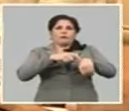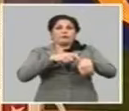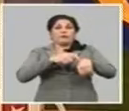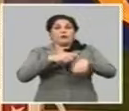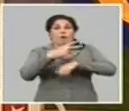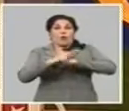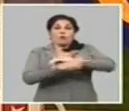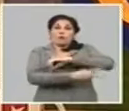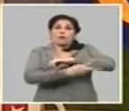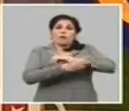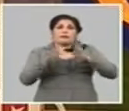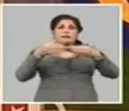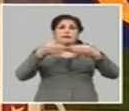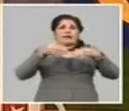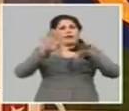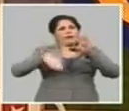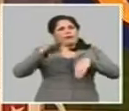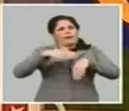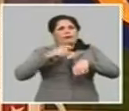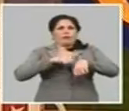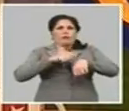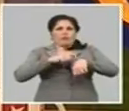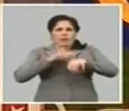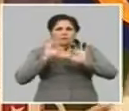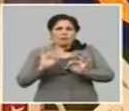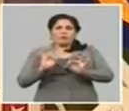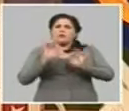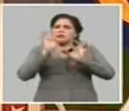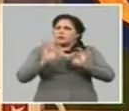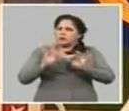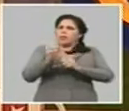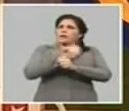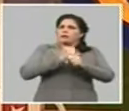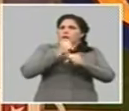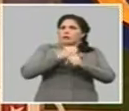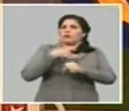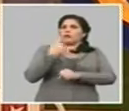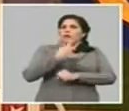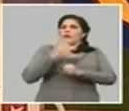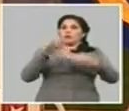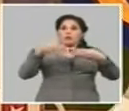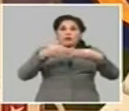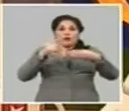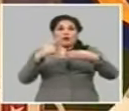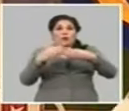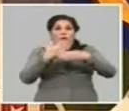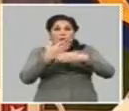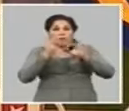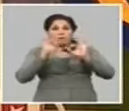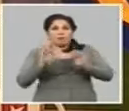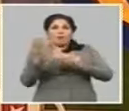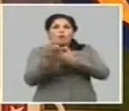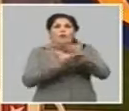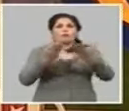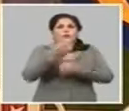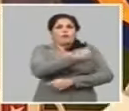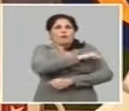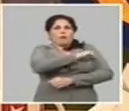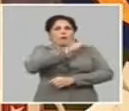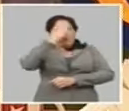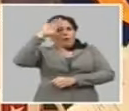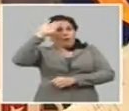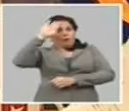países cierran a diferentes torres y entonces siempre se van utilizando nosotros hacemos el cierre del día y hay que siempre compartimos con la población aunque